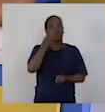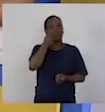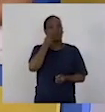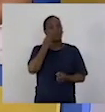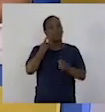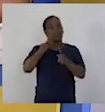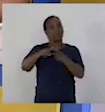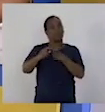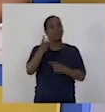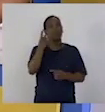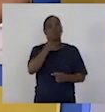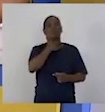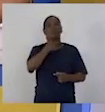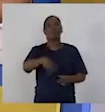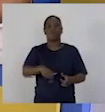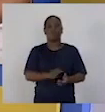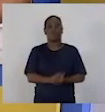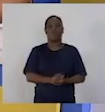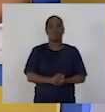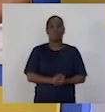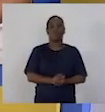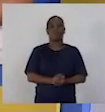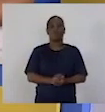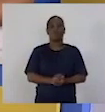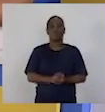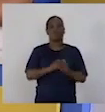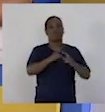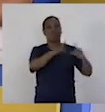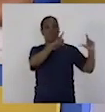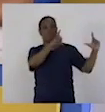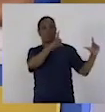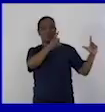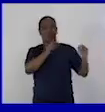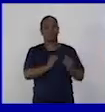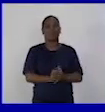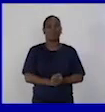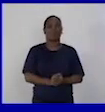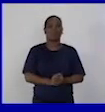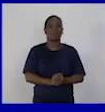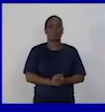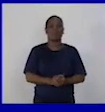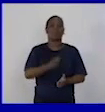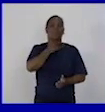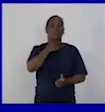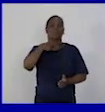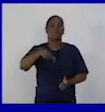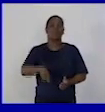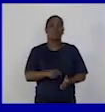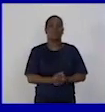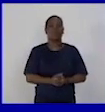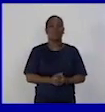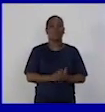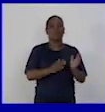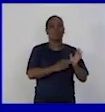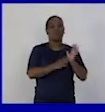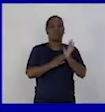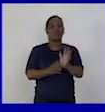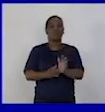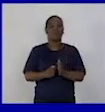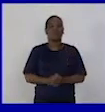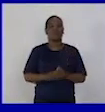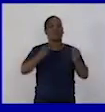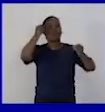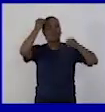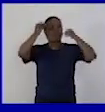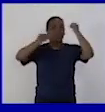ejemplo que ustedes tendrían en la siguiente diapo. El ejercicio de demostración siguiente.